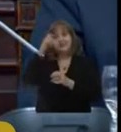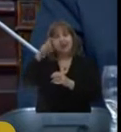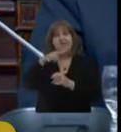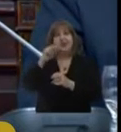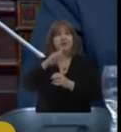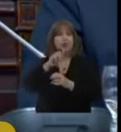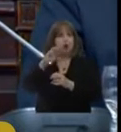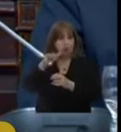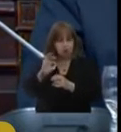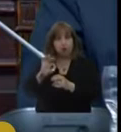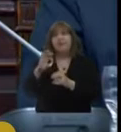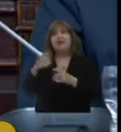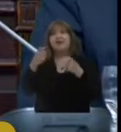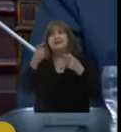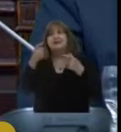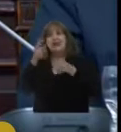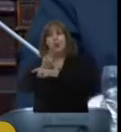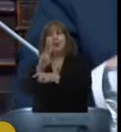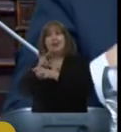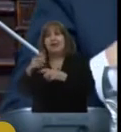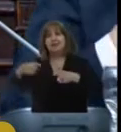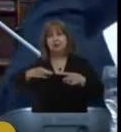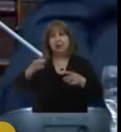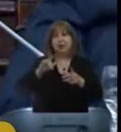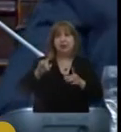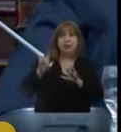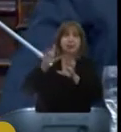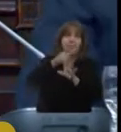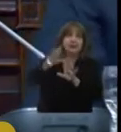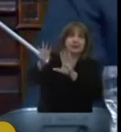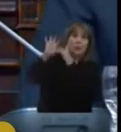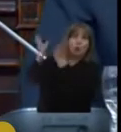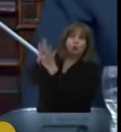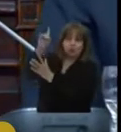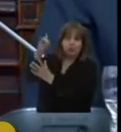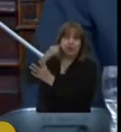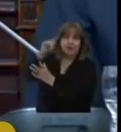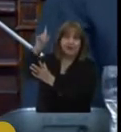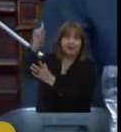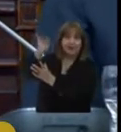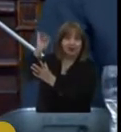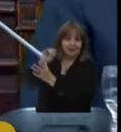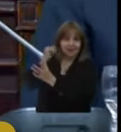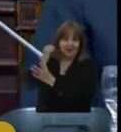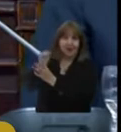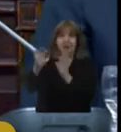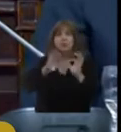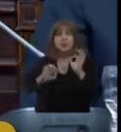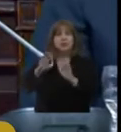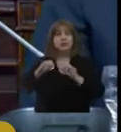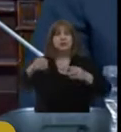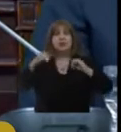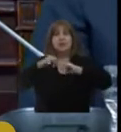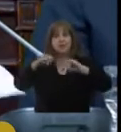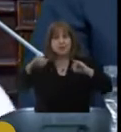internet y compra-venta. Nosotros tenemos, y fue una propuesta de campaña. Tenemos muchas iniciativas que tienen que ver con ir